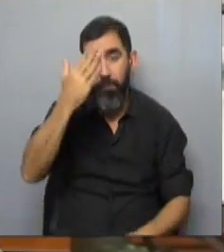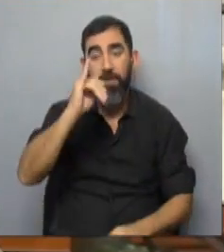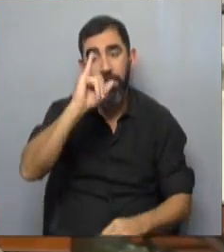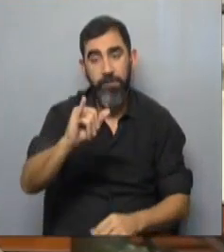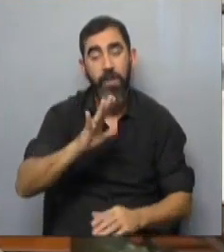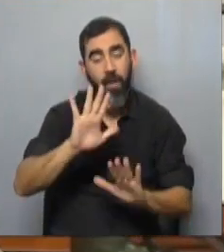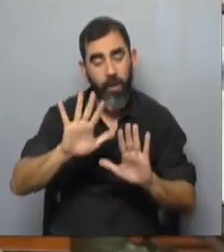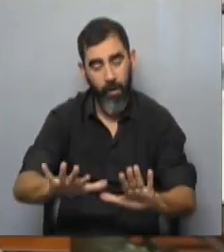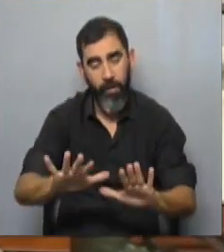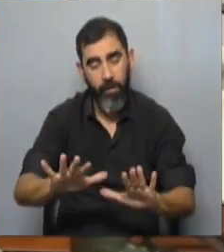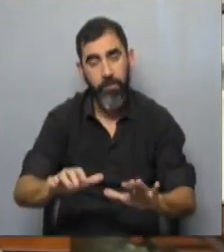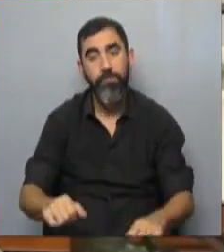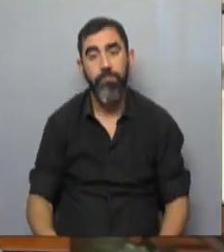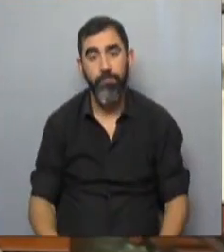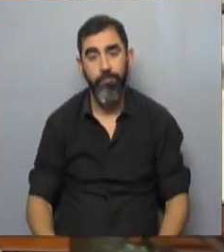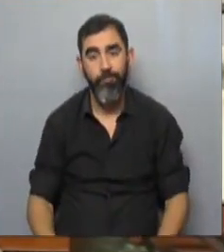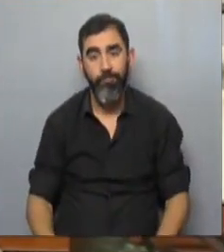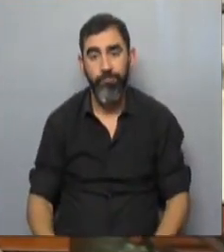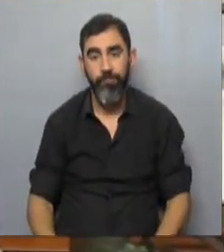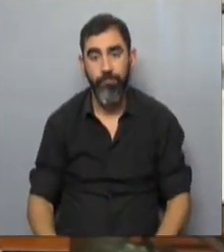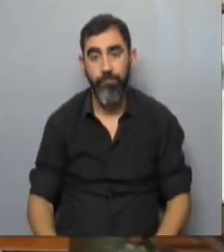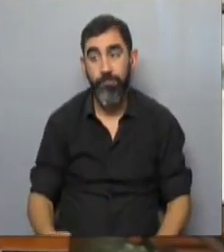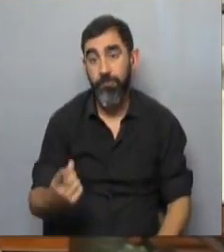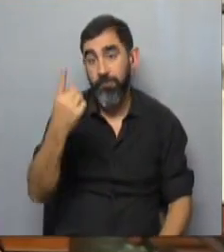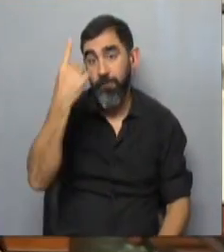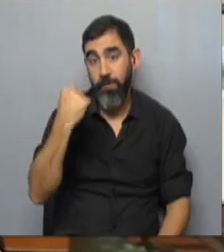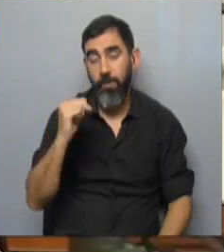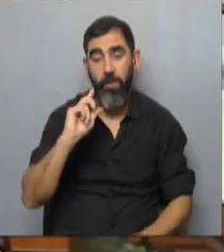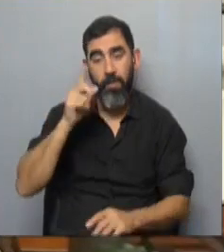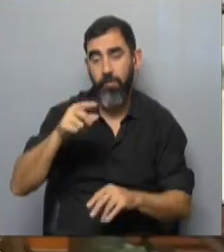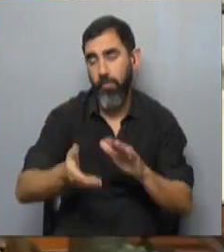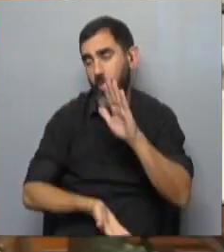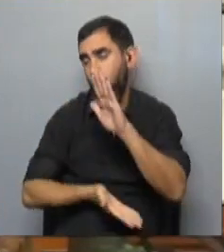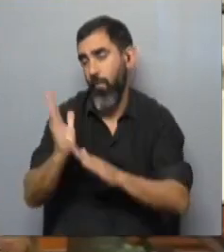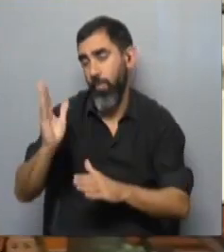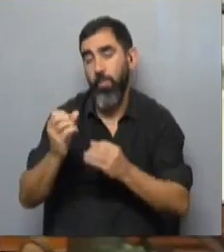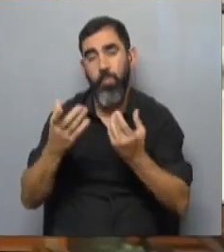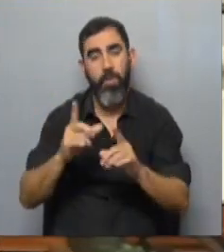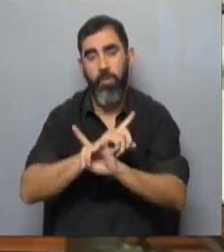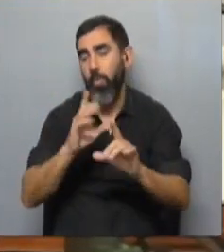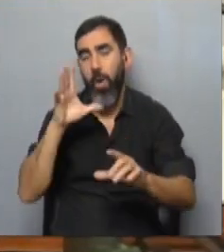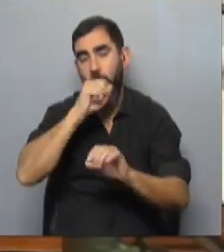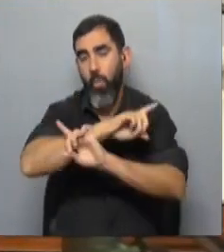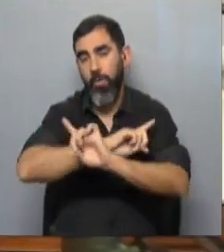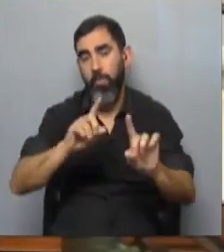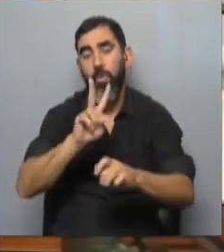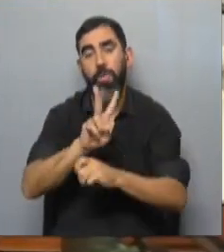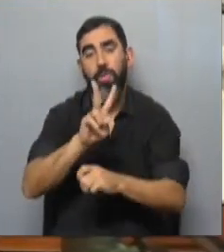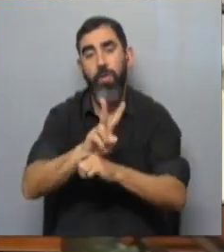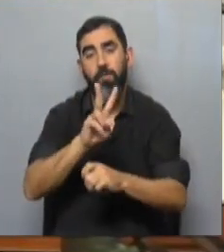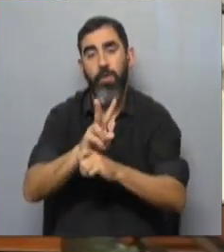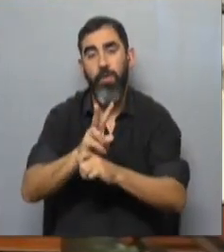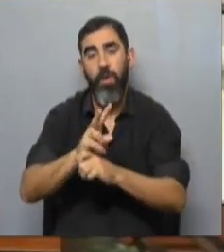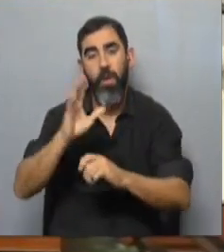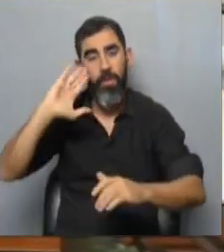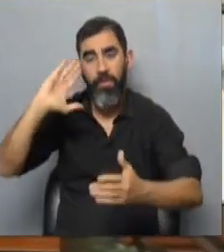el quórum para que eso suceda. En el caso de ayer decidimos retirarnos de sala porque no vamos a tolerar que se esté defendiendo a una